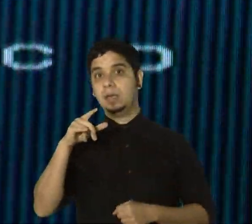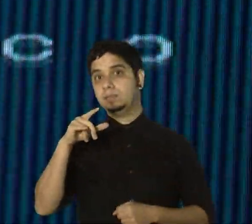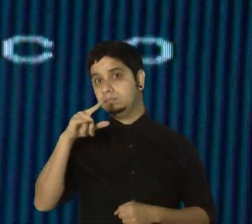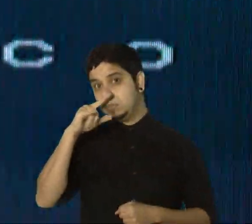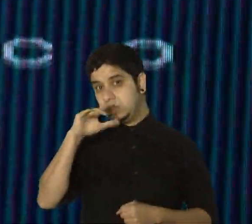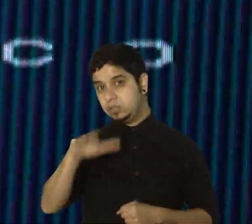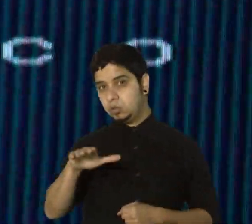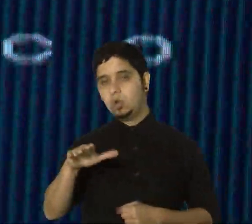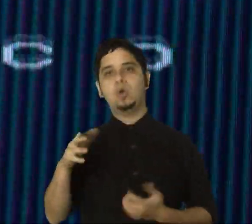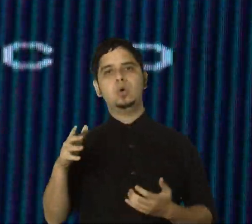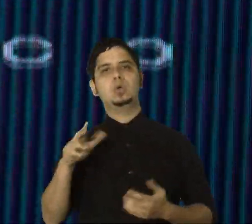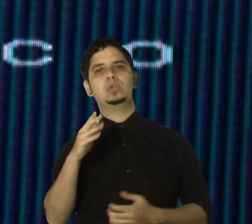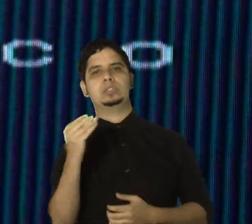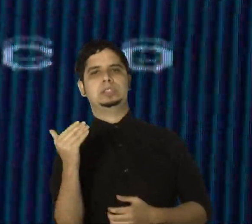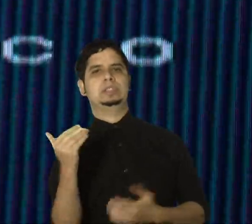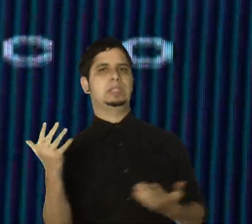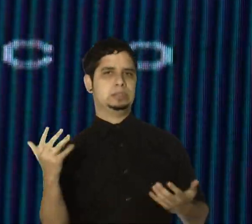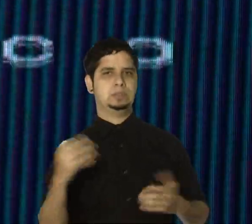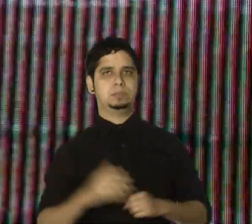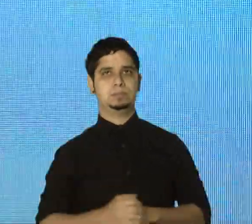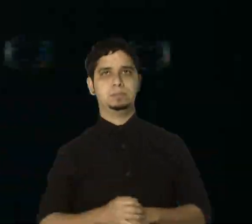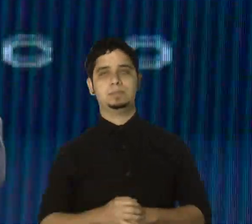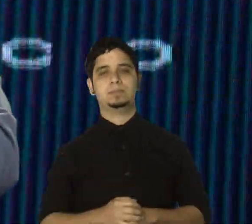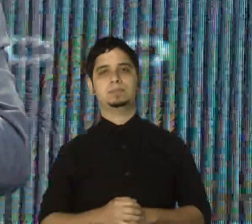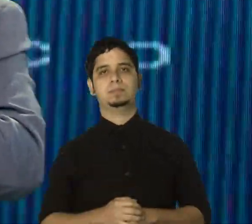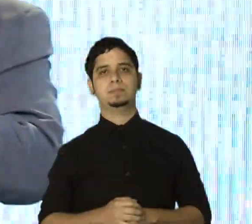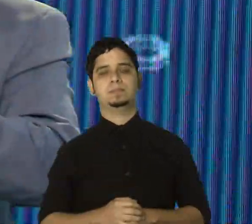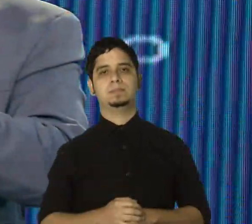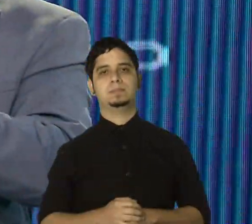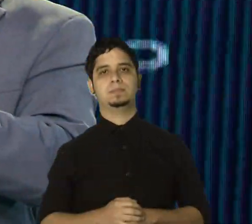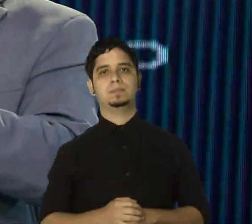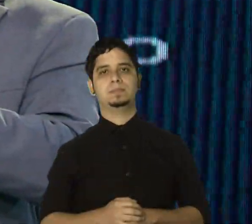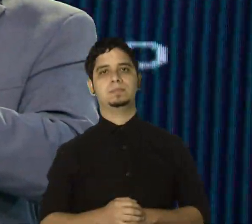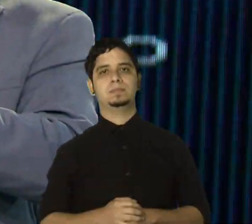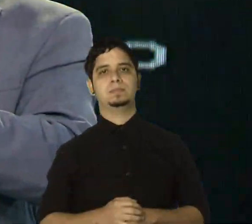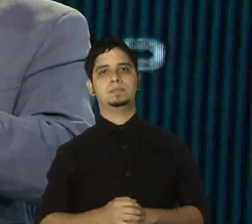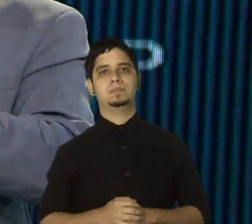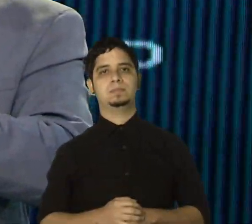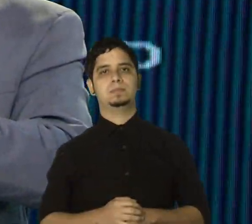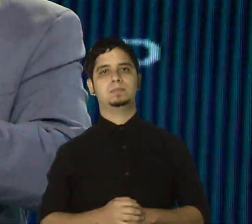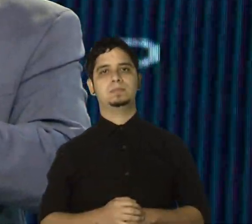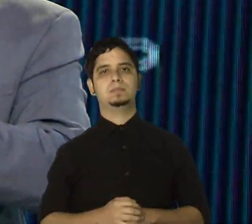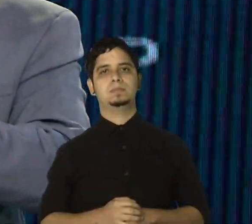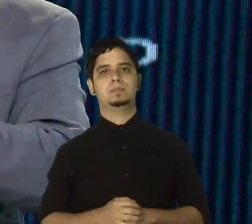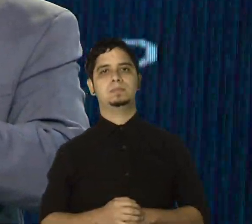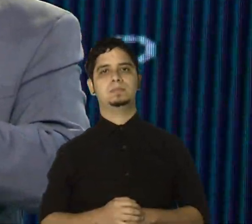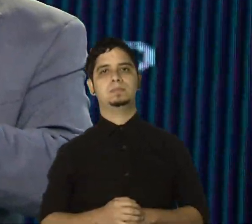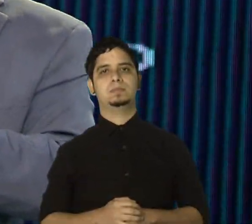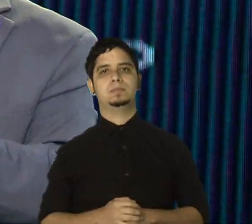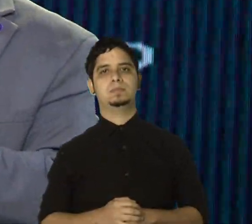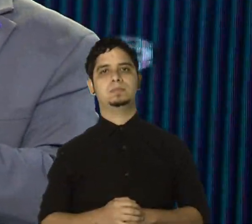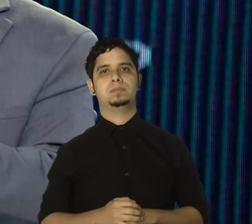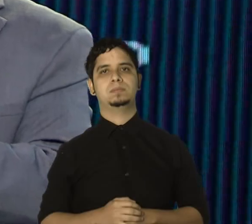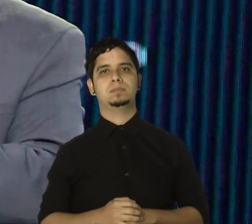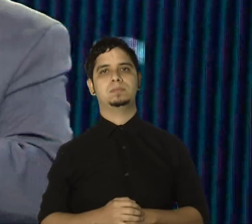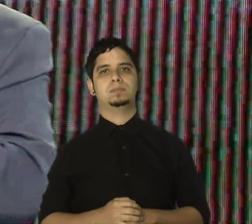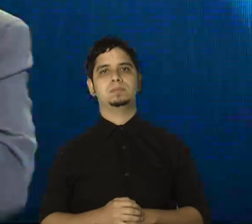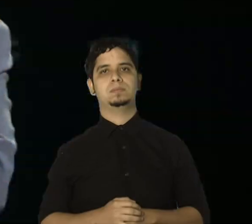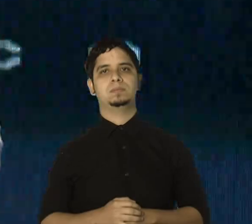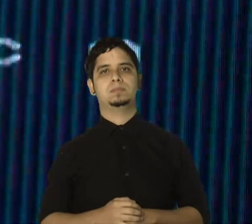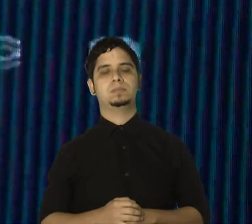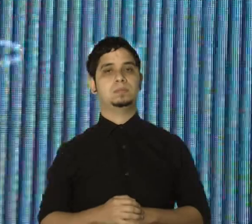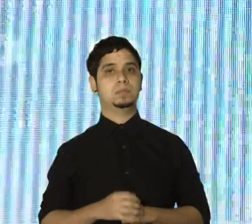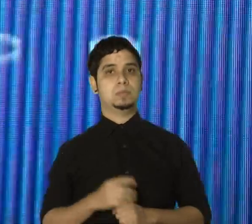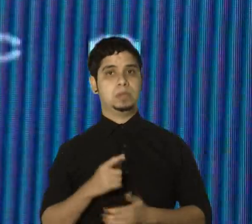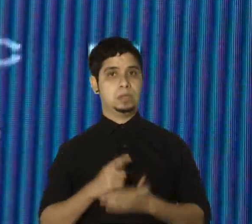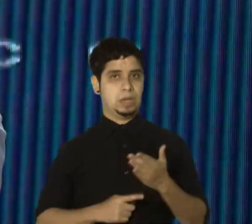años naturales, un menor juzgado como adulto. Lo que se está proponiendo es reducir la cantidad de